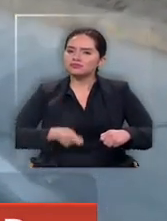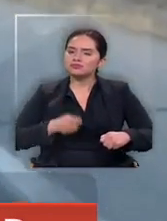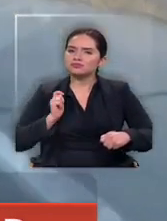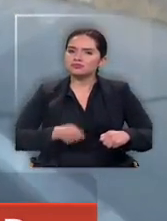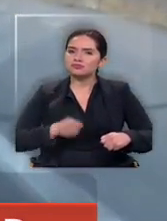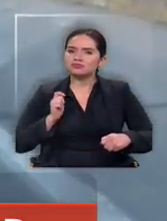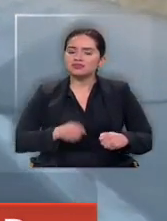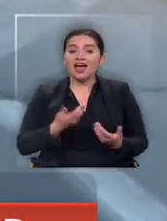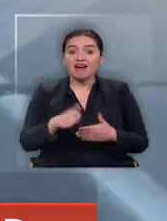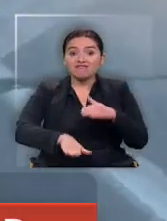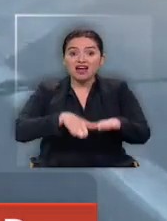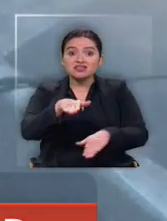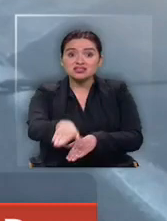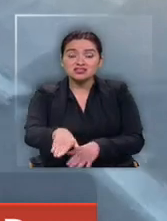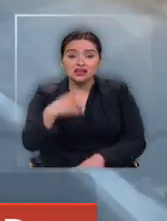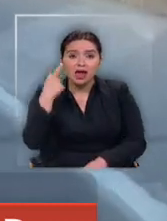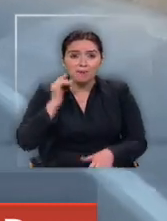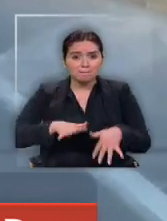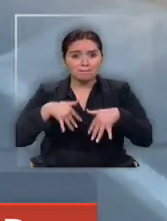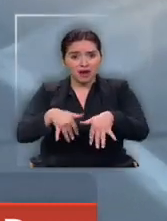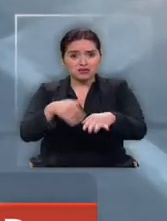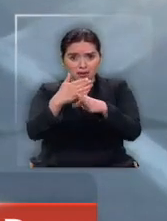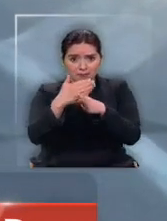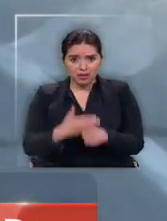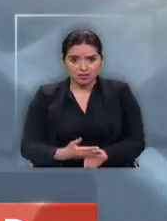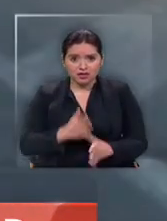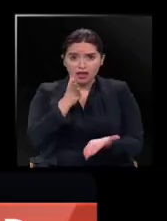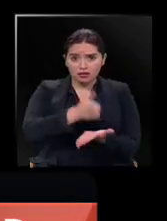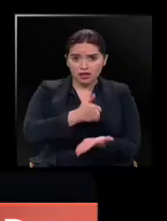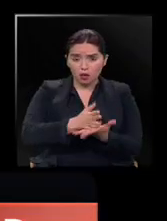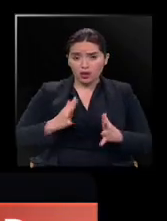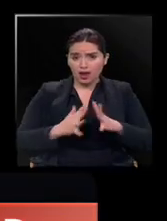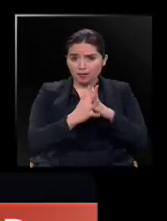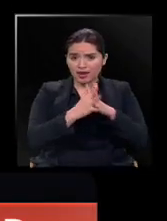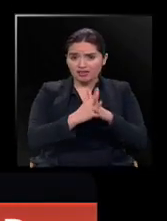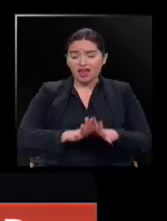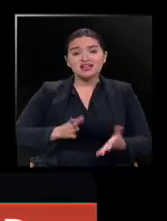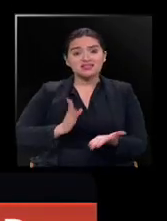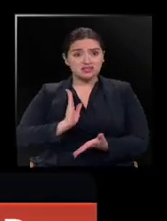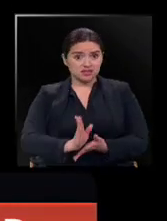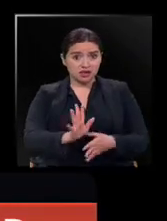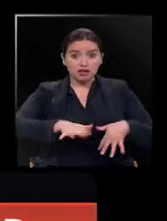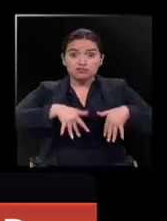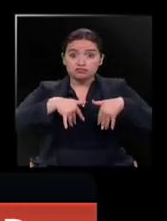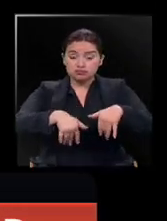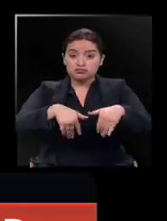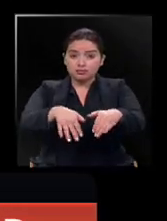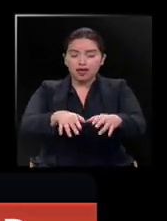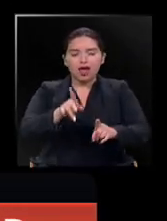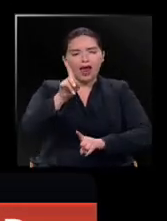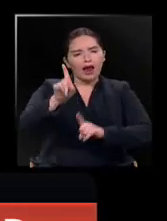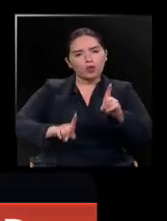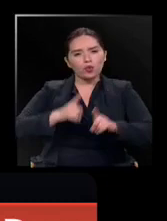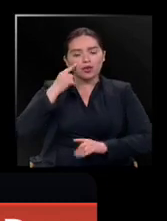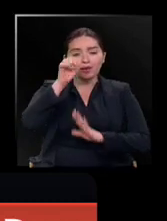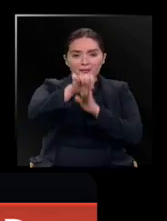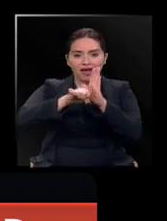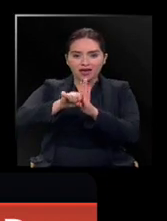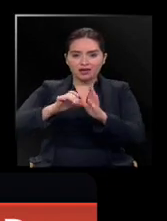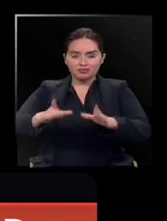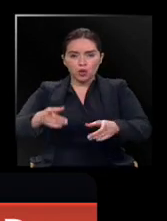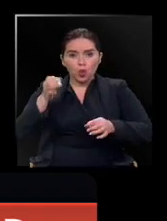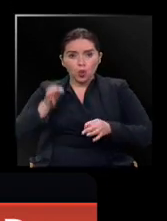avanza la marcha, esta tiene estipulado mantenerse ahí en la escuela militar, van a seguir subiendo, porque en el fondo, ahí vemos por ejemplo en imagen tanquetas que